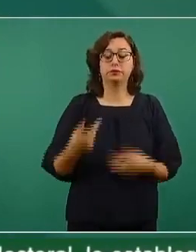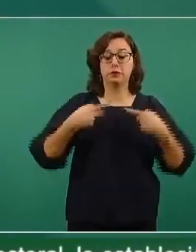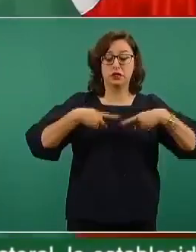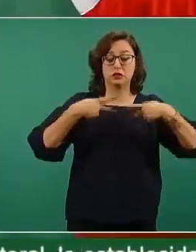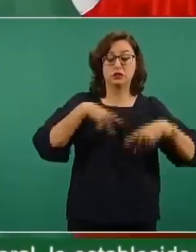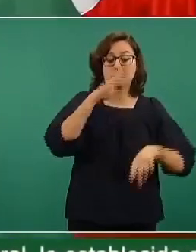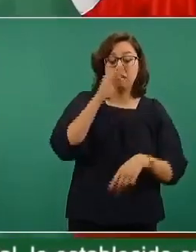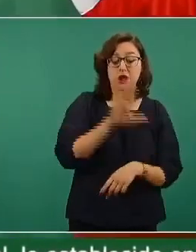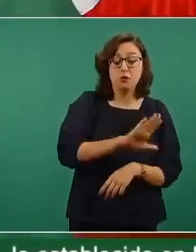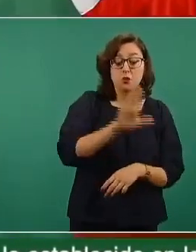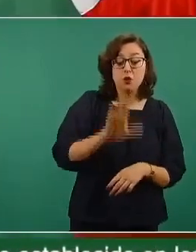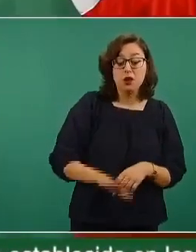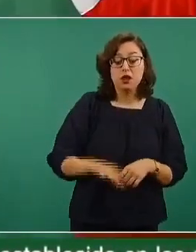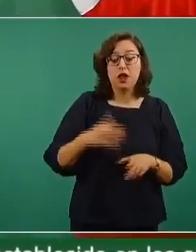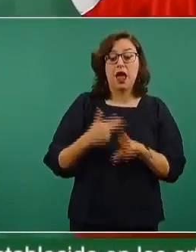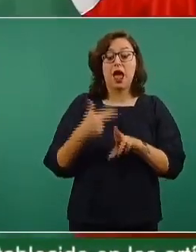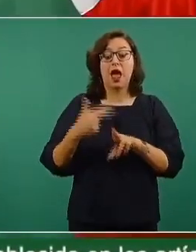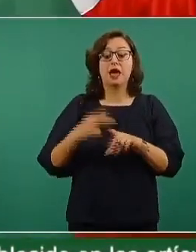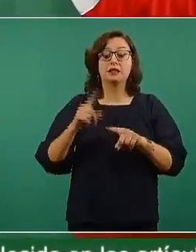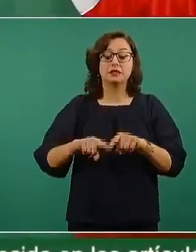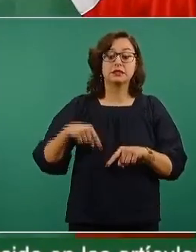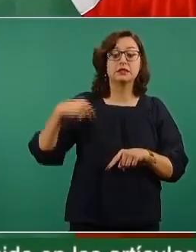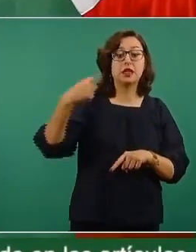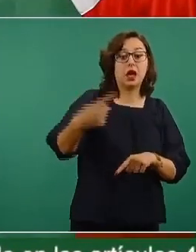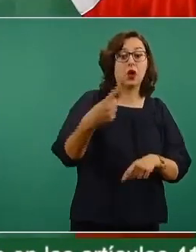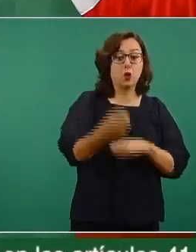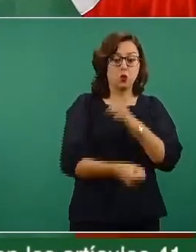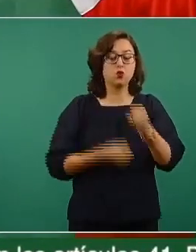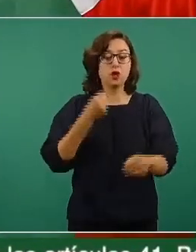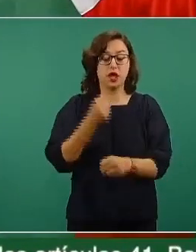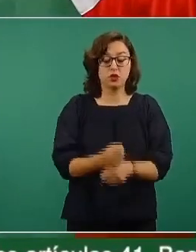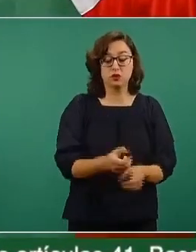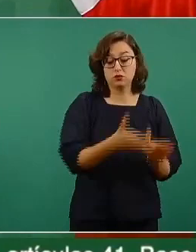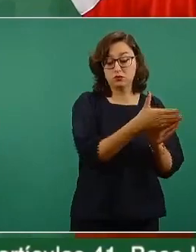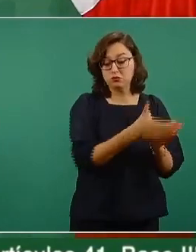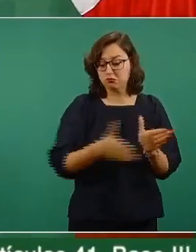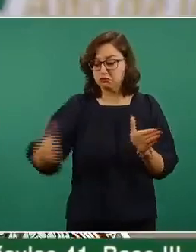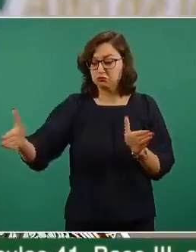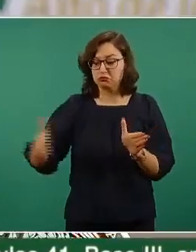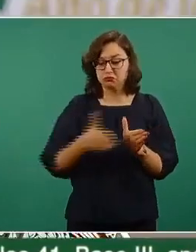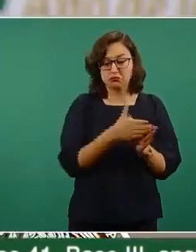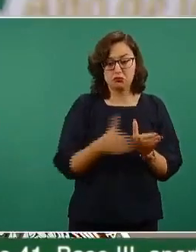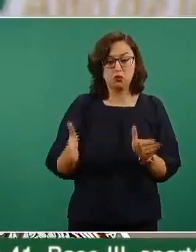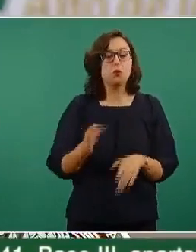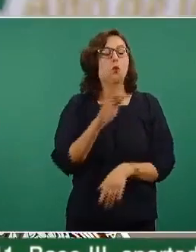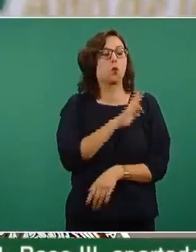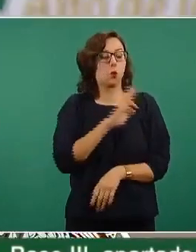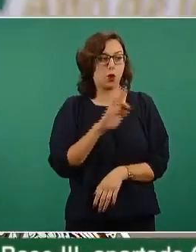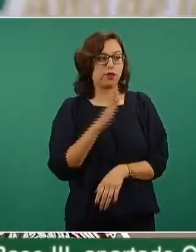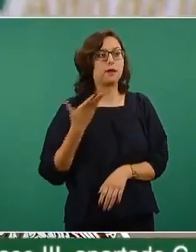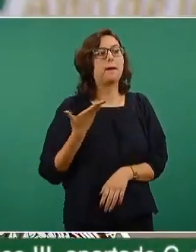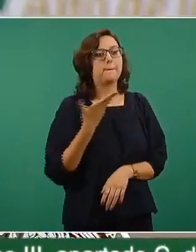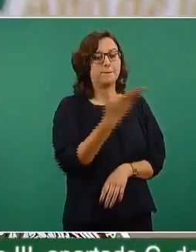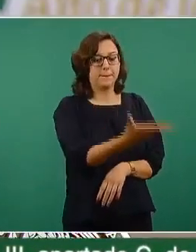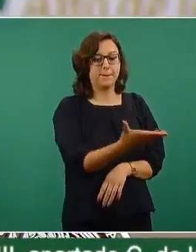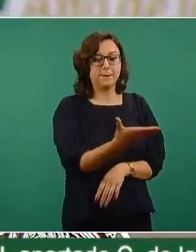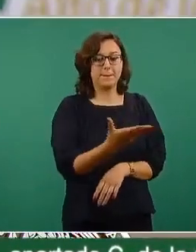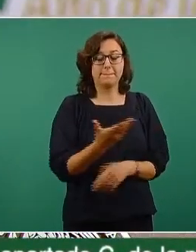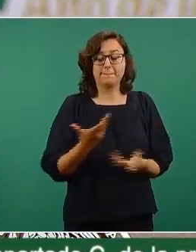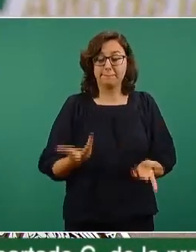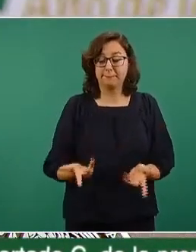después del fallecimiento, y es otorgado a un familiar por cada